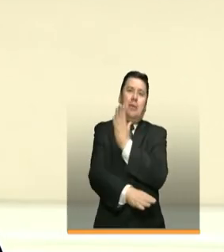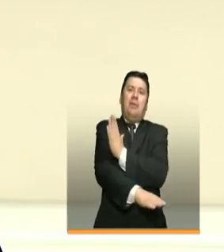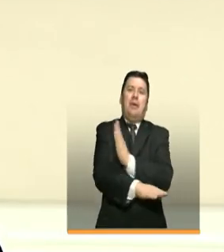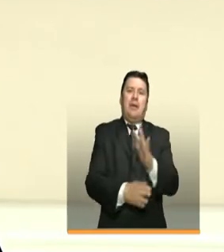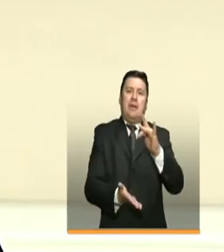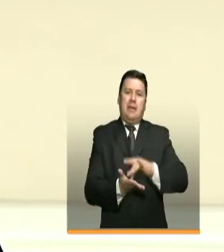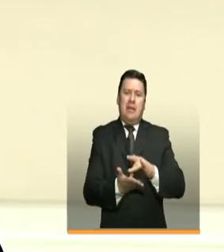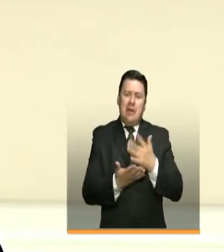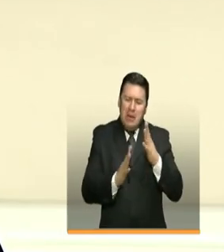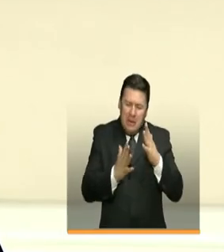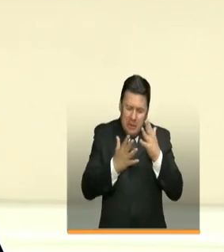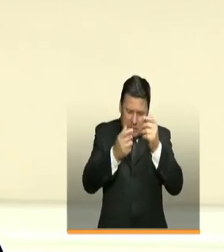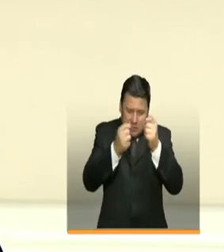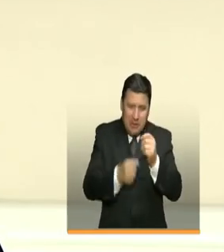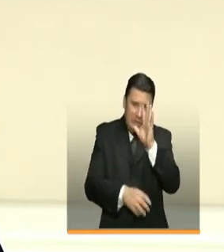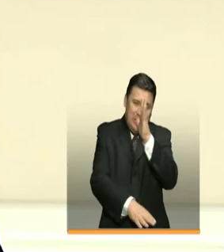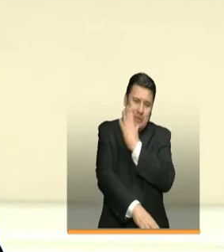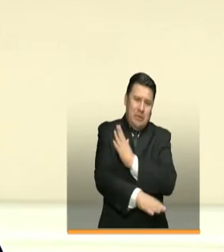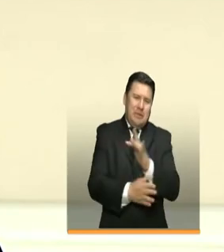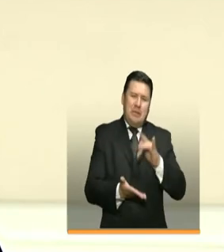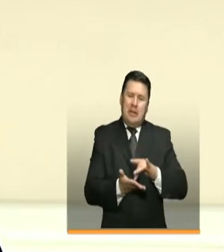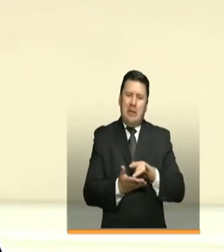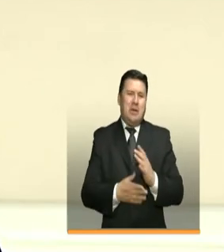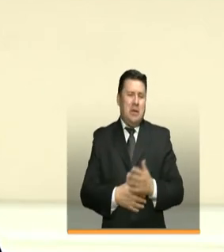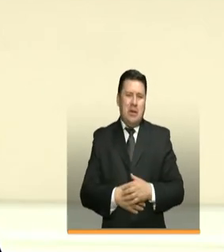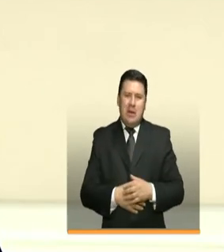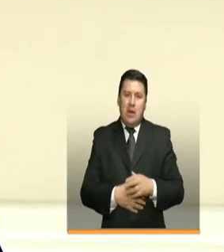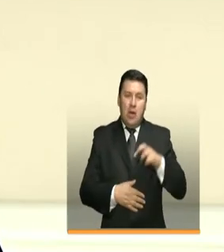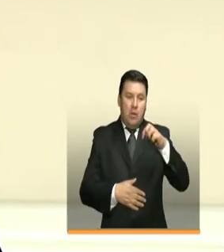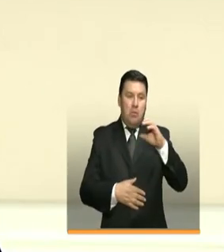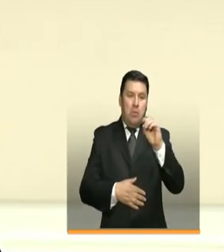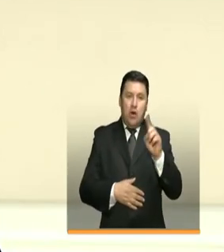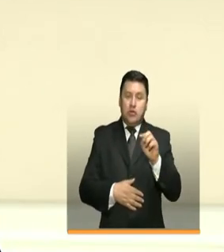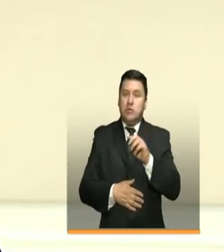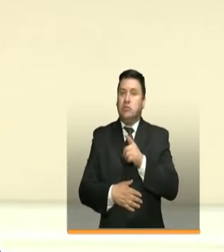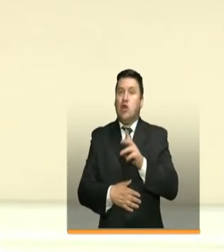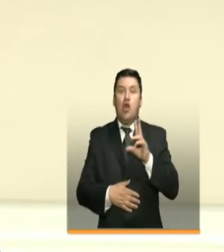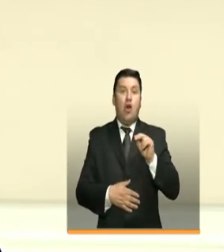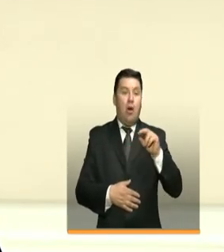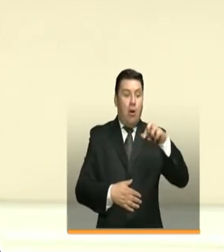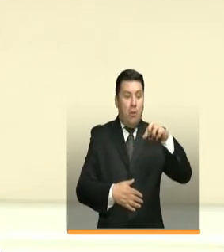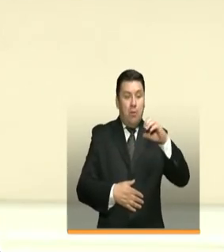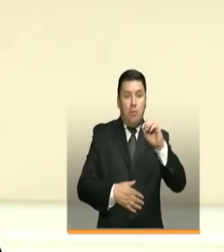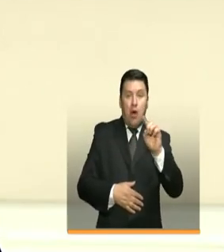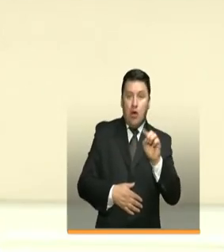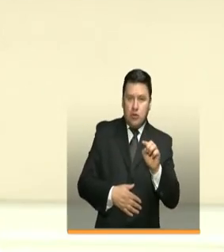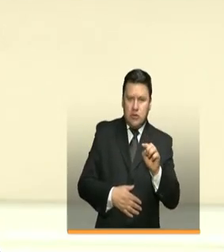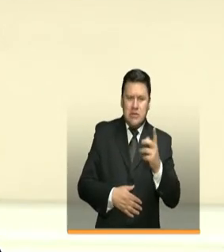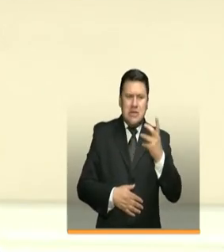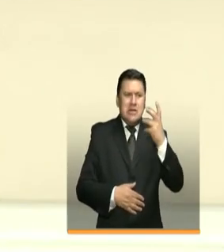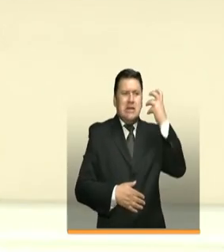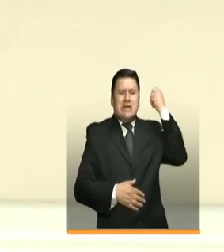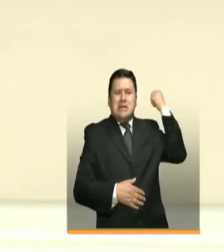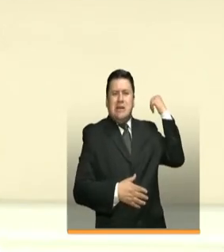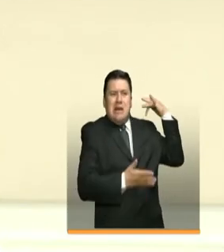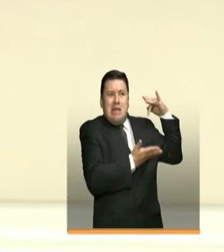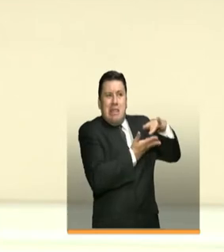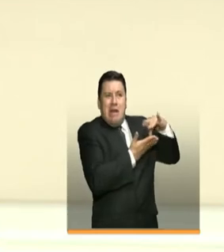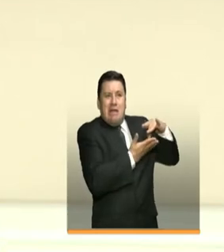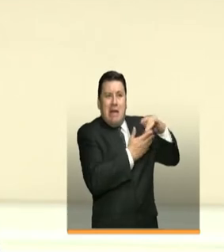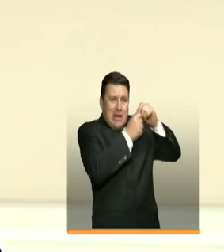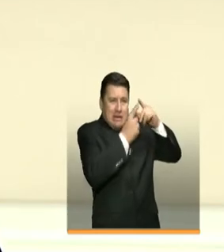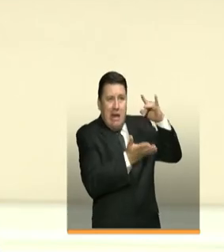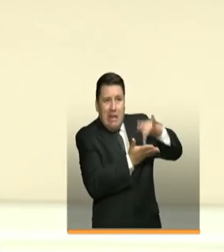pesos, calculamos, que producto tanto de pos y no pos, que era ese lastre histórico que ha tenido el sistema de